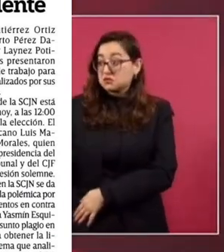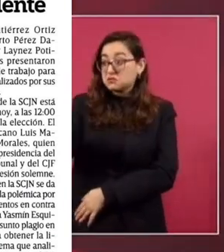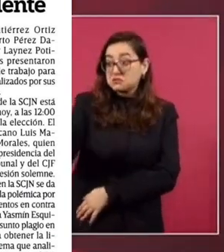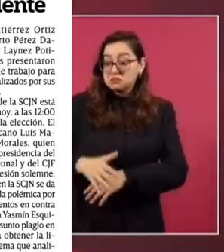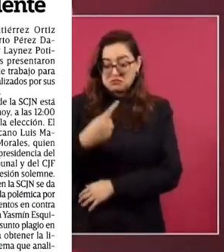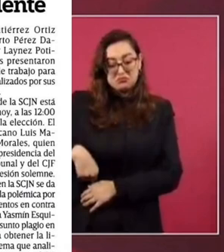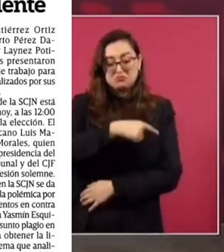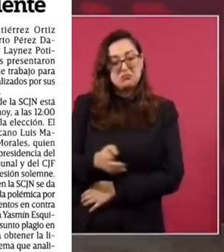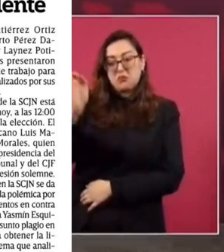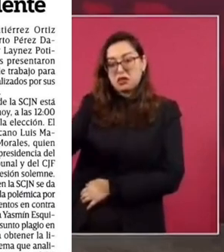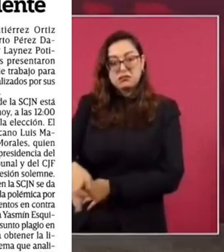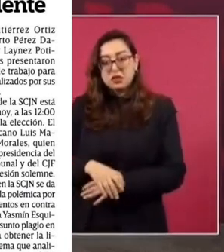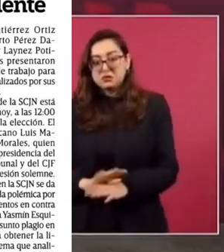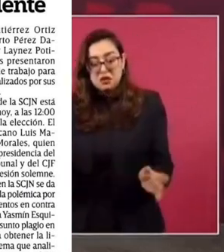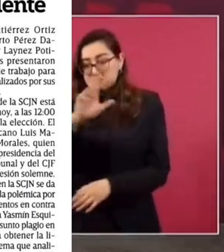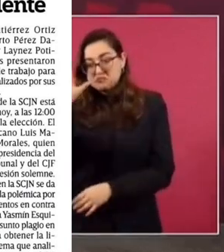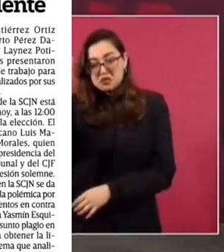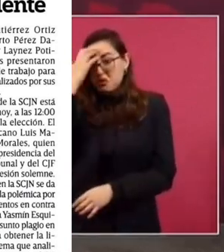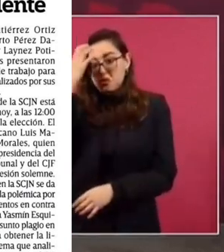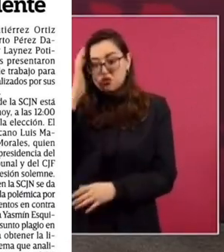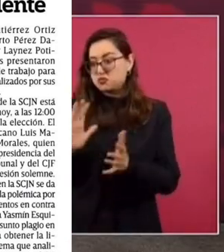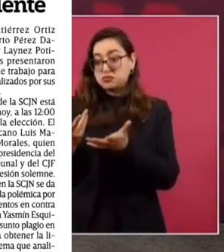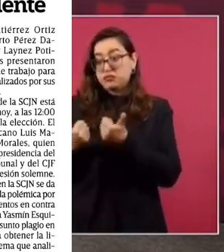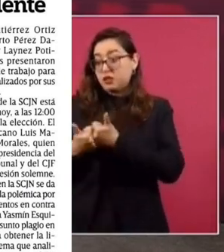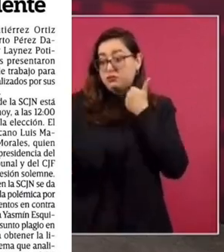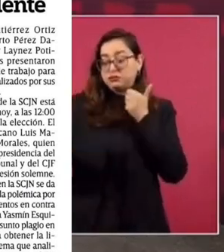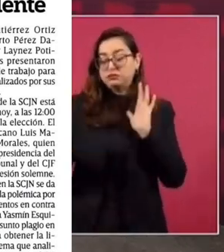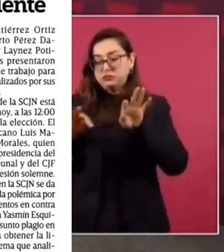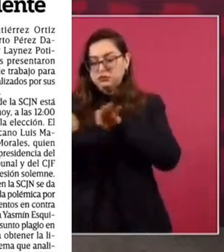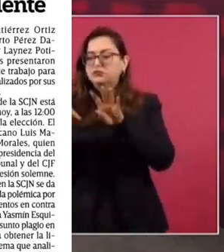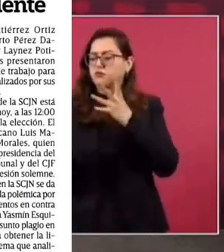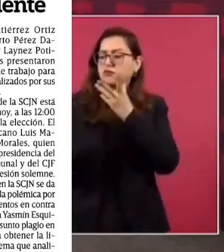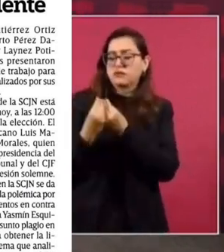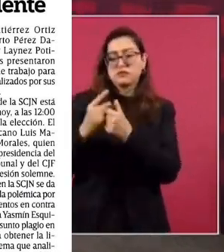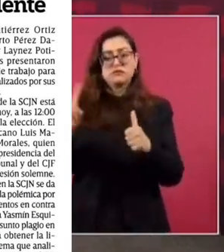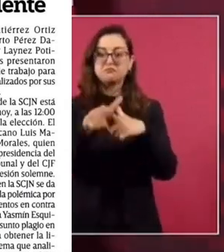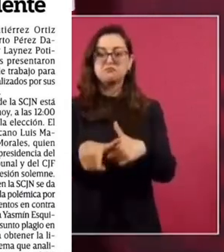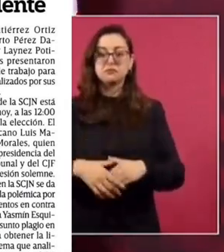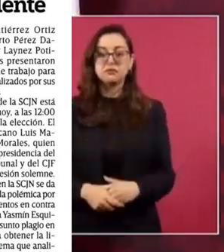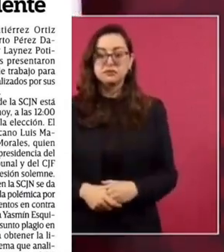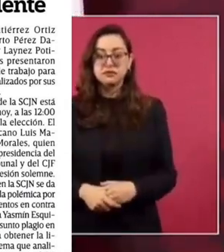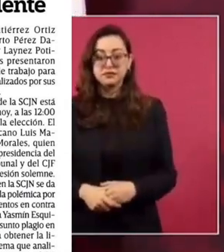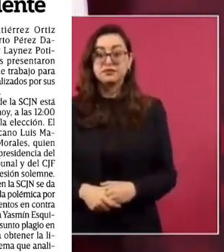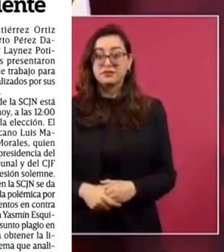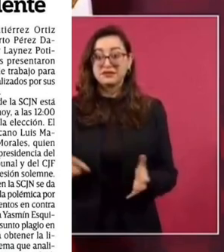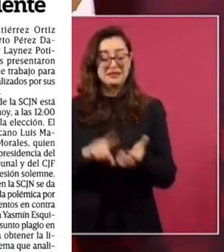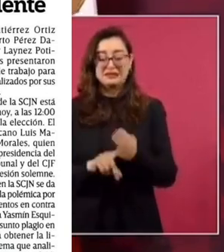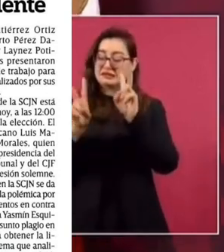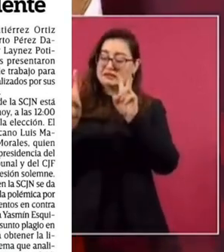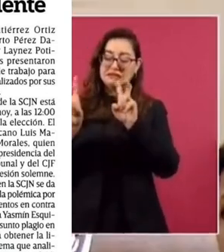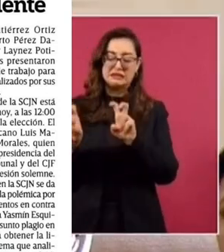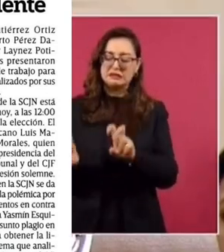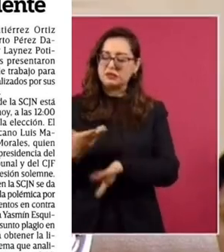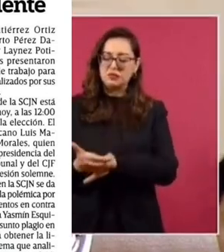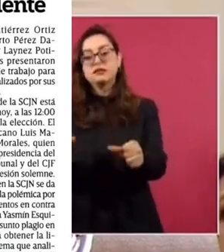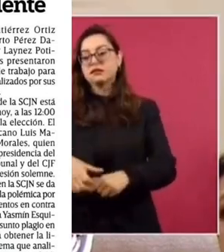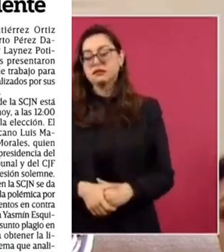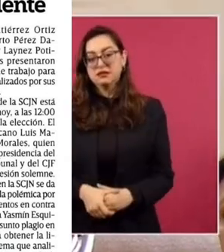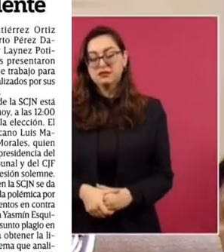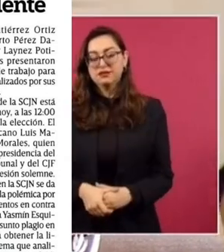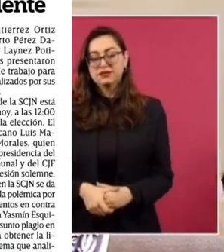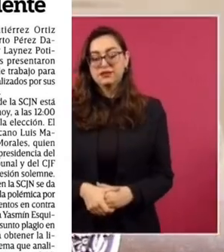porque somos autónomos, somos independientes y tiene que haber colaboración, porque por encima de todo está el pueblo de México. Hay cuestiones muy importantes, como por